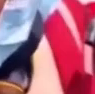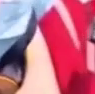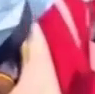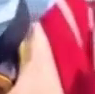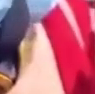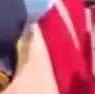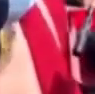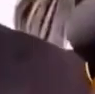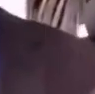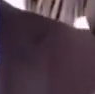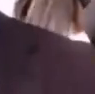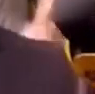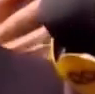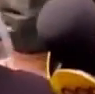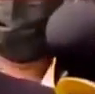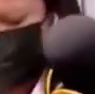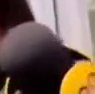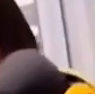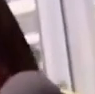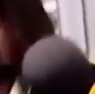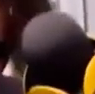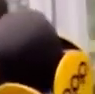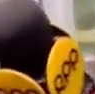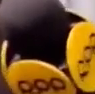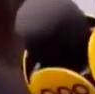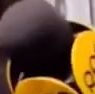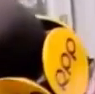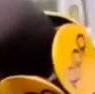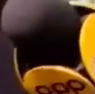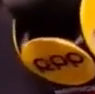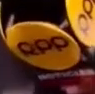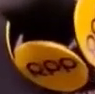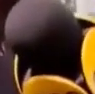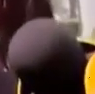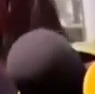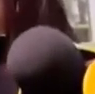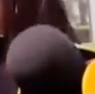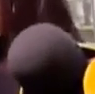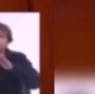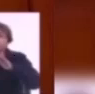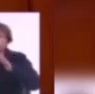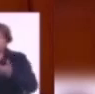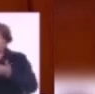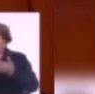la doctora Camones, la admitió